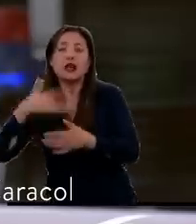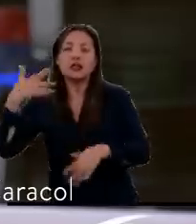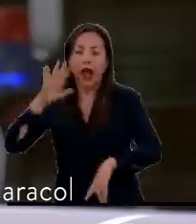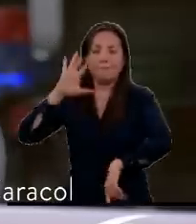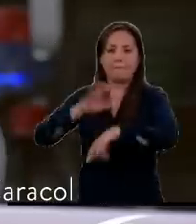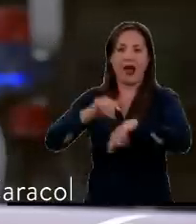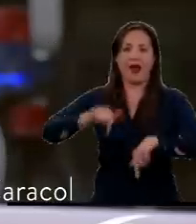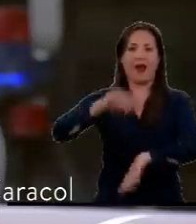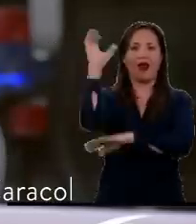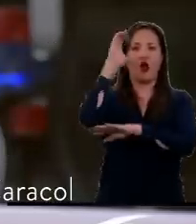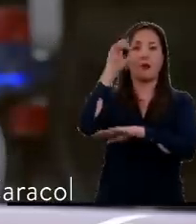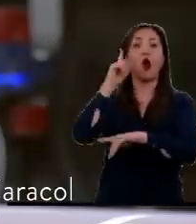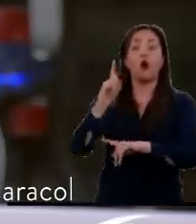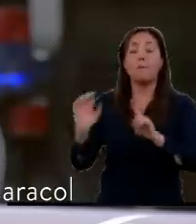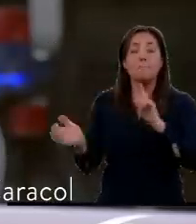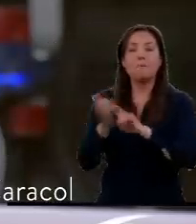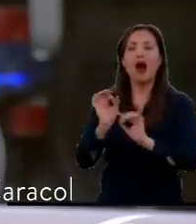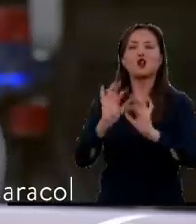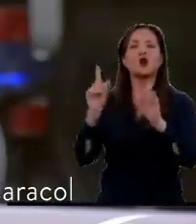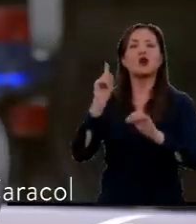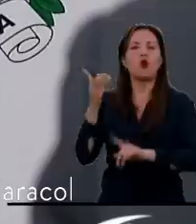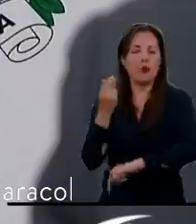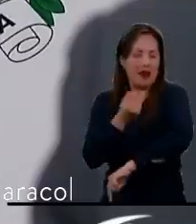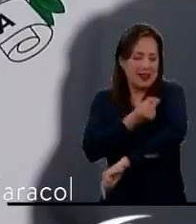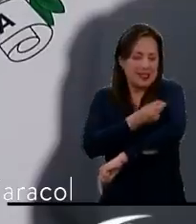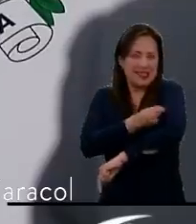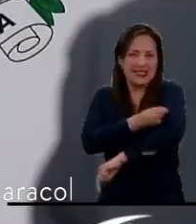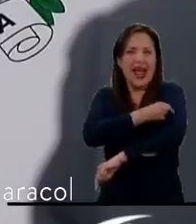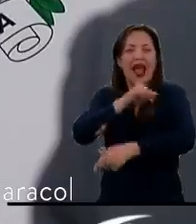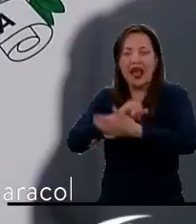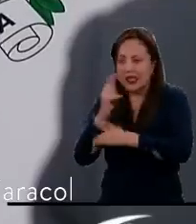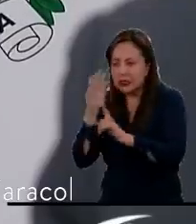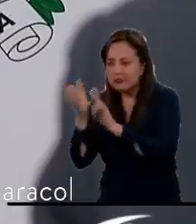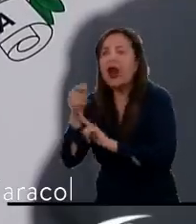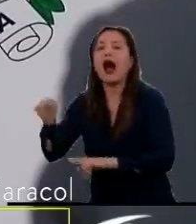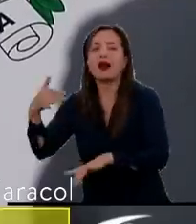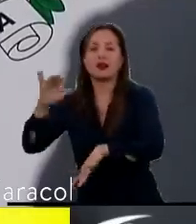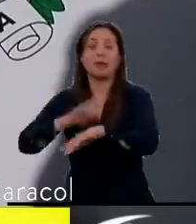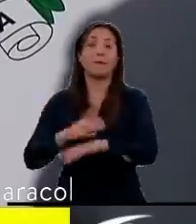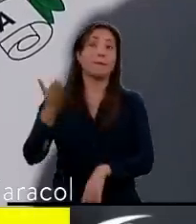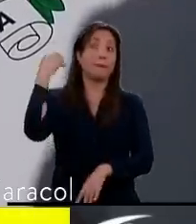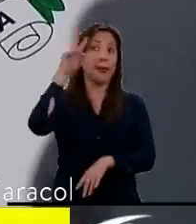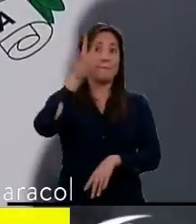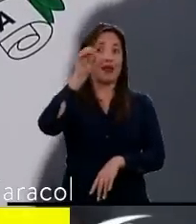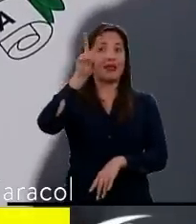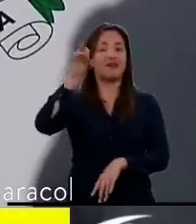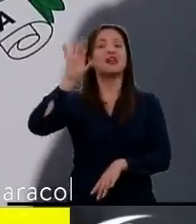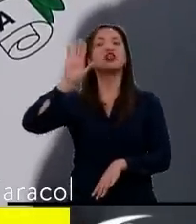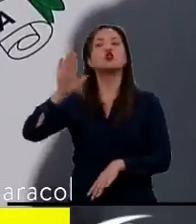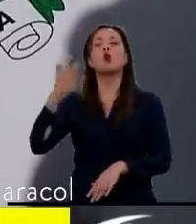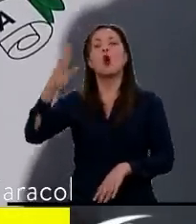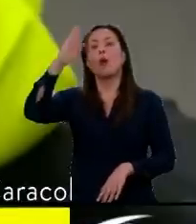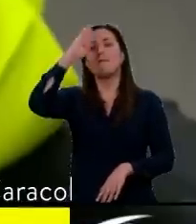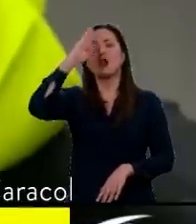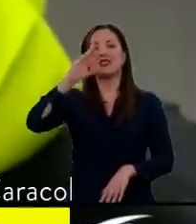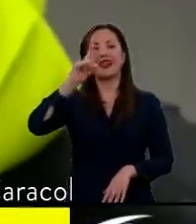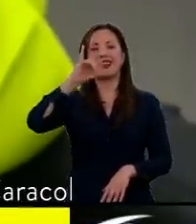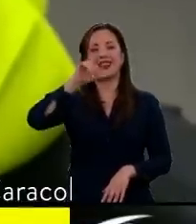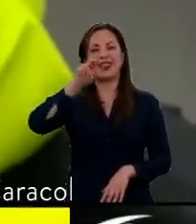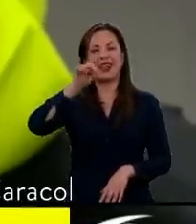tatuaje hizo caer Al criminal desde finales del año 2020 Los investigadores de la policía